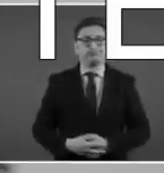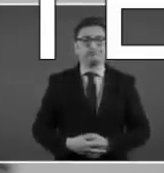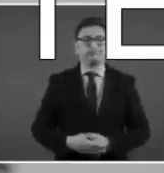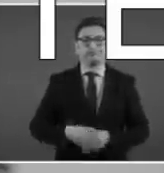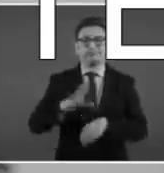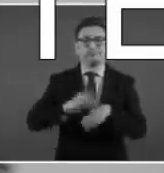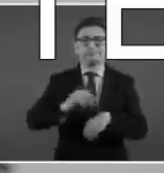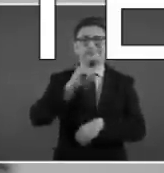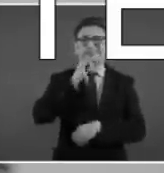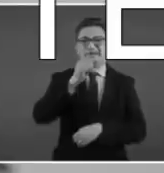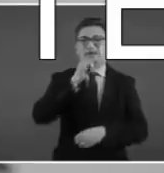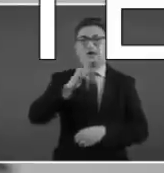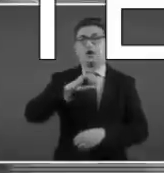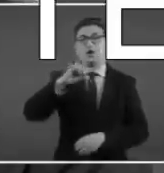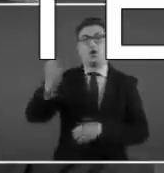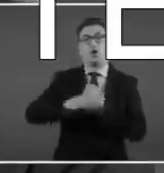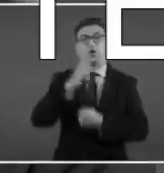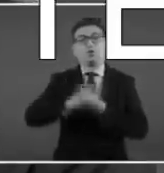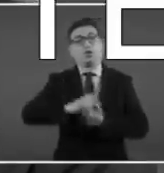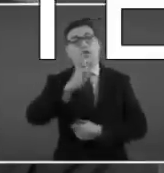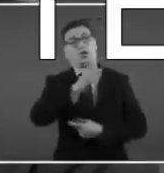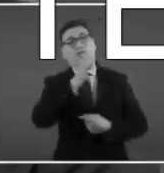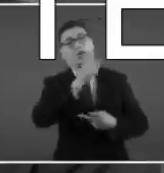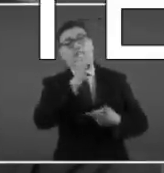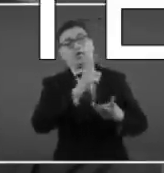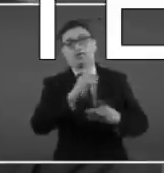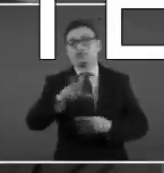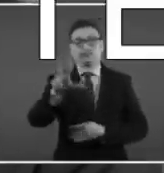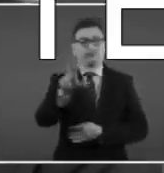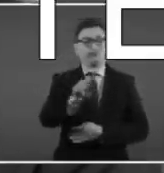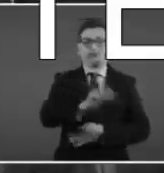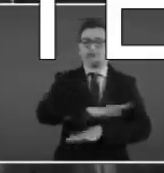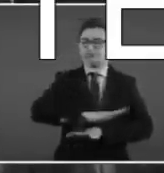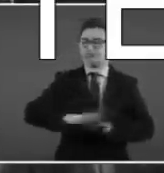ninguna amenaza, ninguna intervención del extranjero.